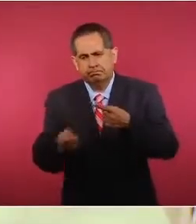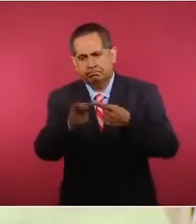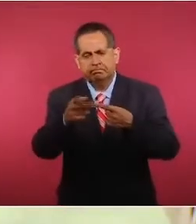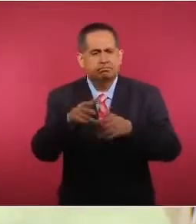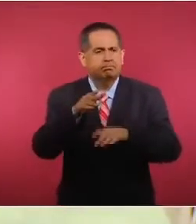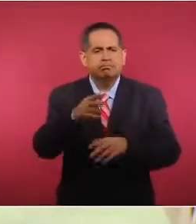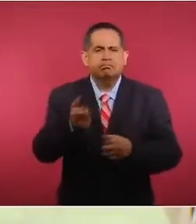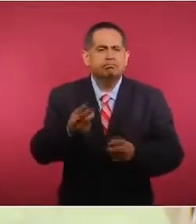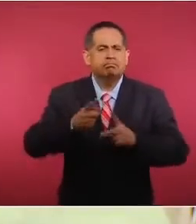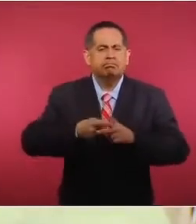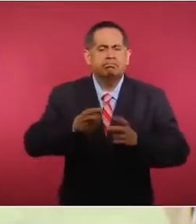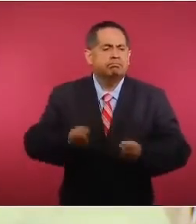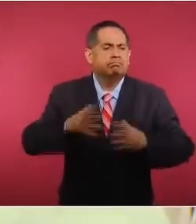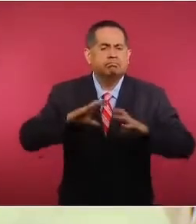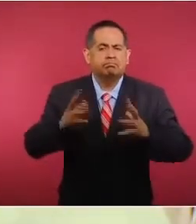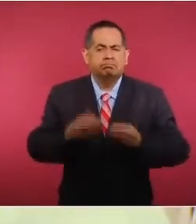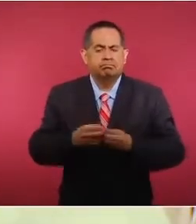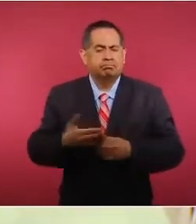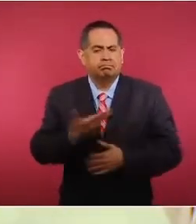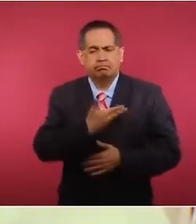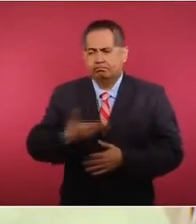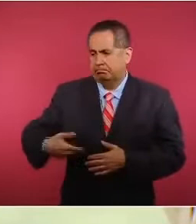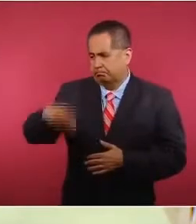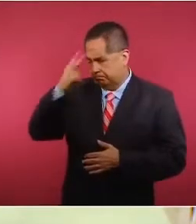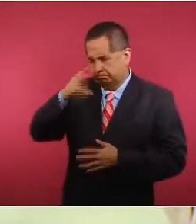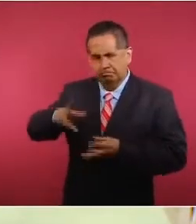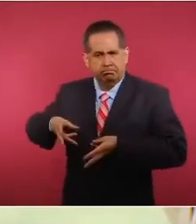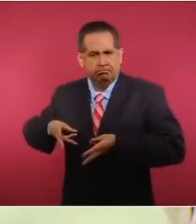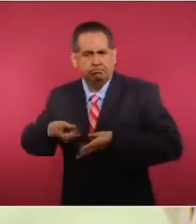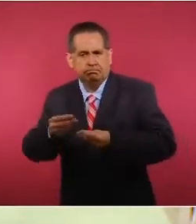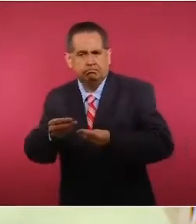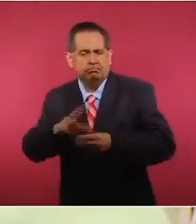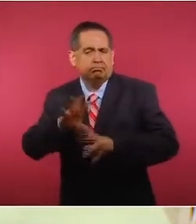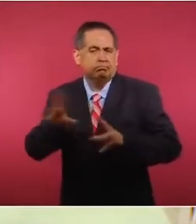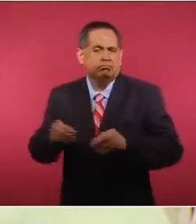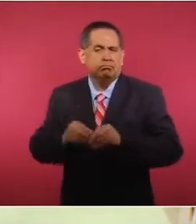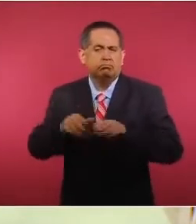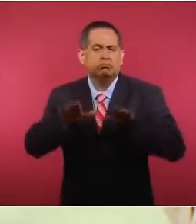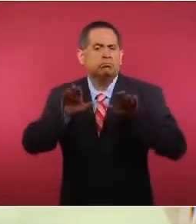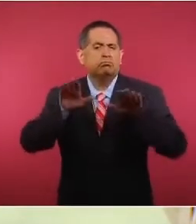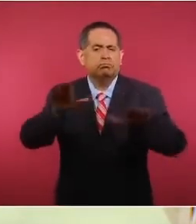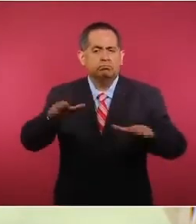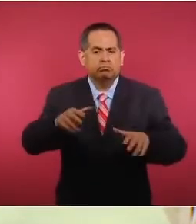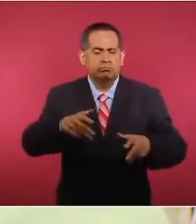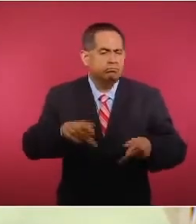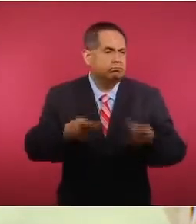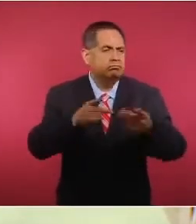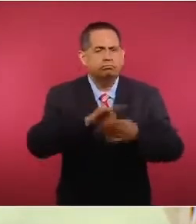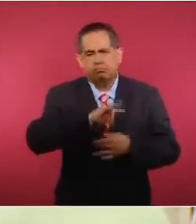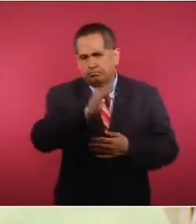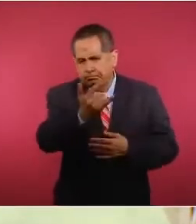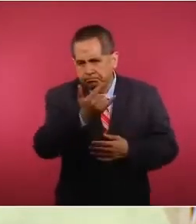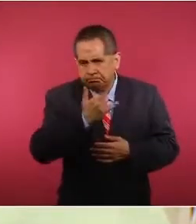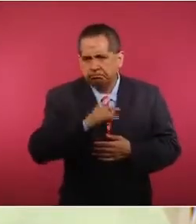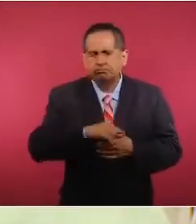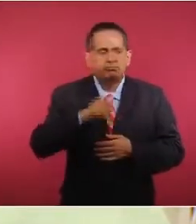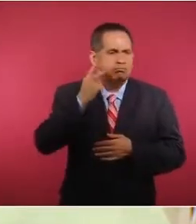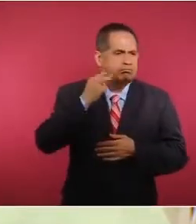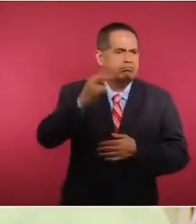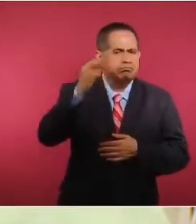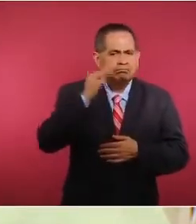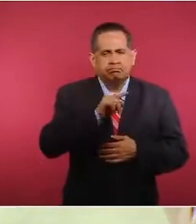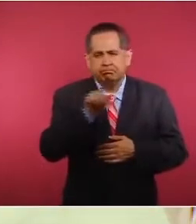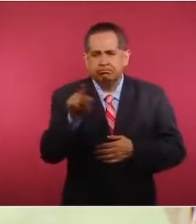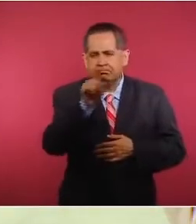el estimado que Presidencia de la República ha gastado hasta este momento en vuelos comerciales, en los vuelos para realizar las giras al interior